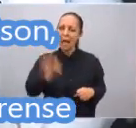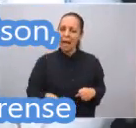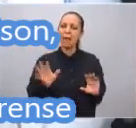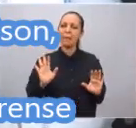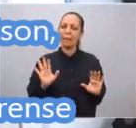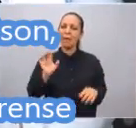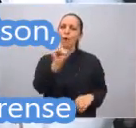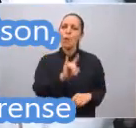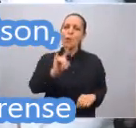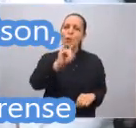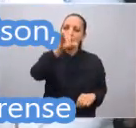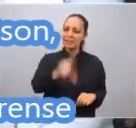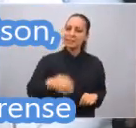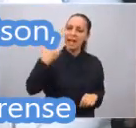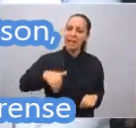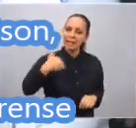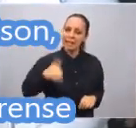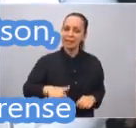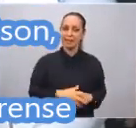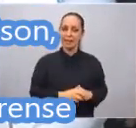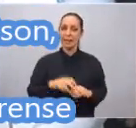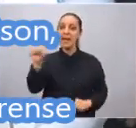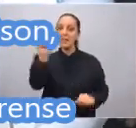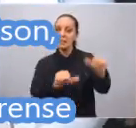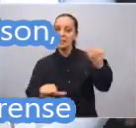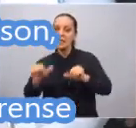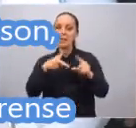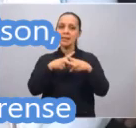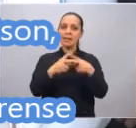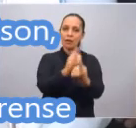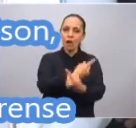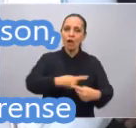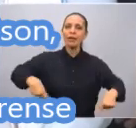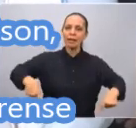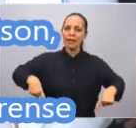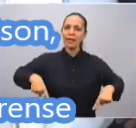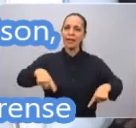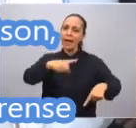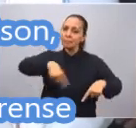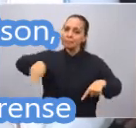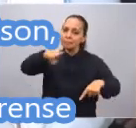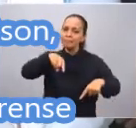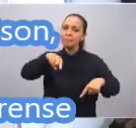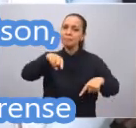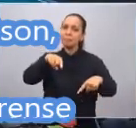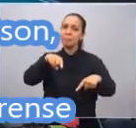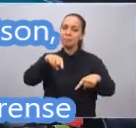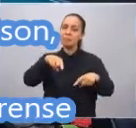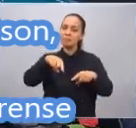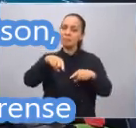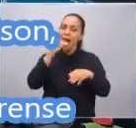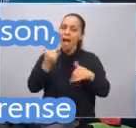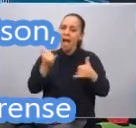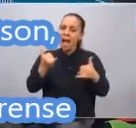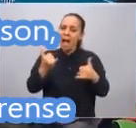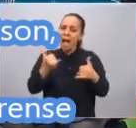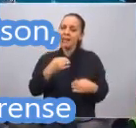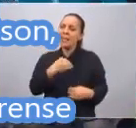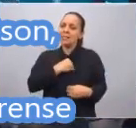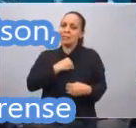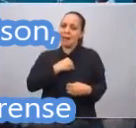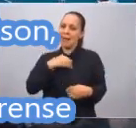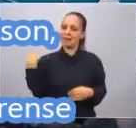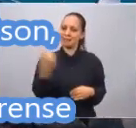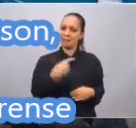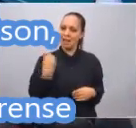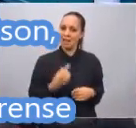universidad argentina, que en la ciencia y la tecnología, está puesta buena parte de nuestra esperanza y